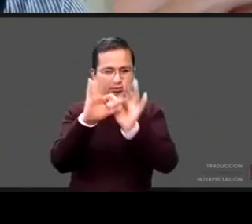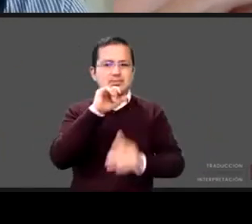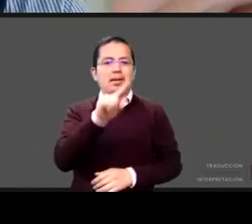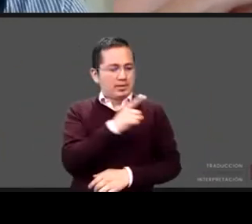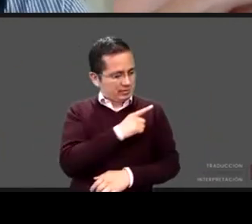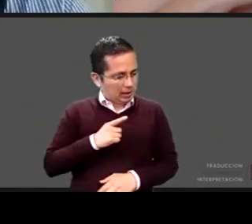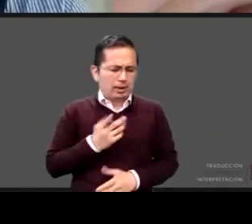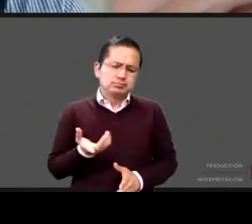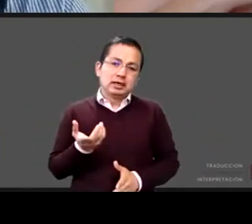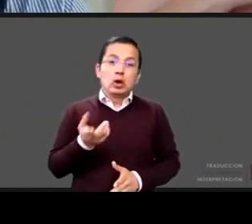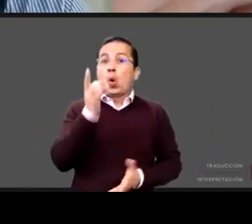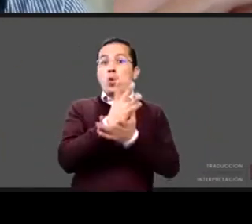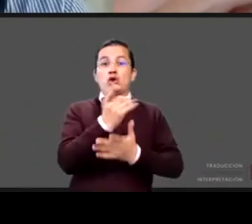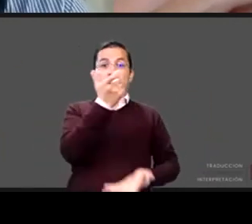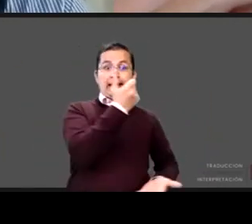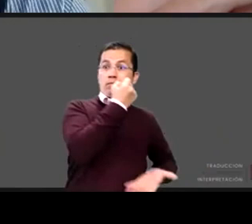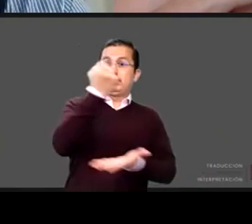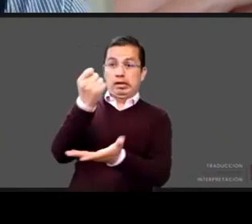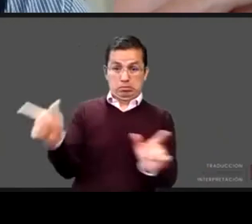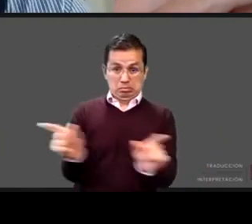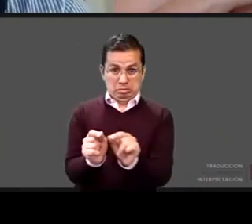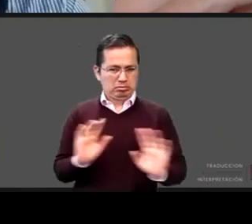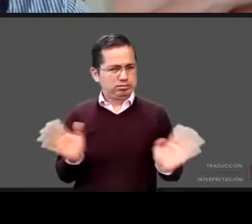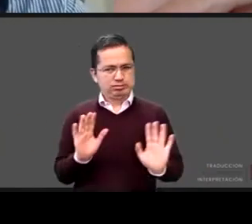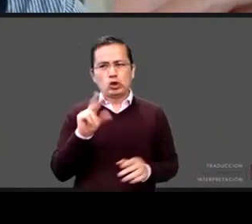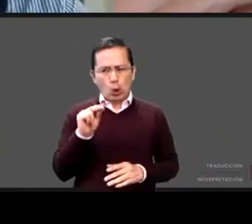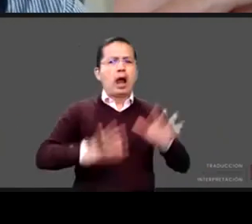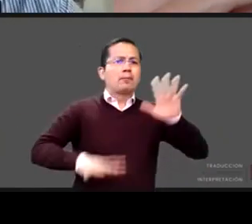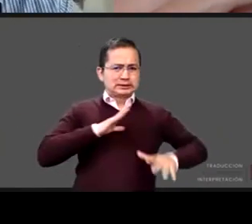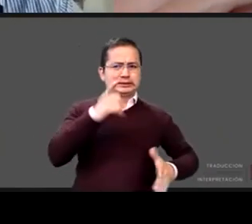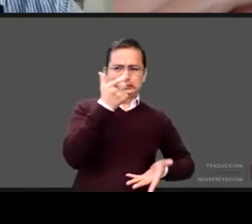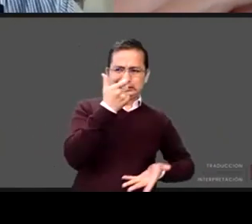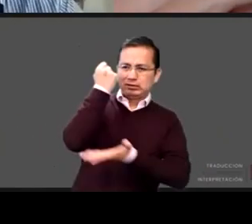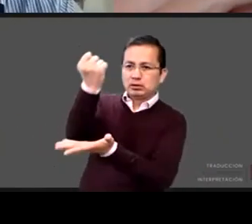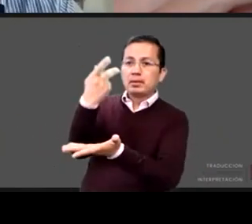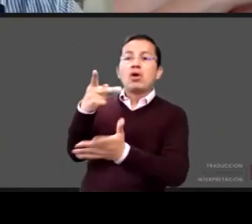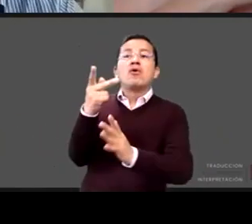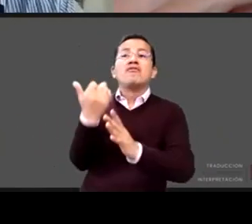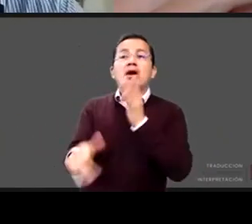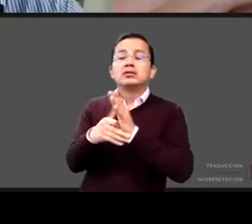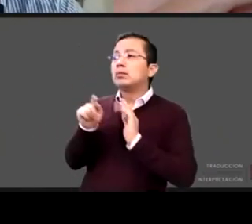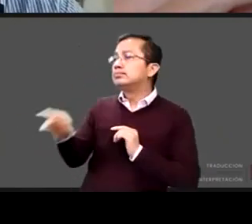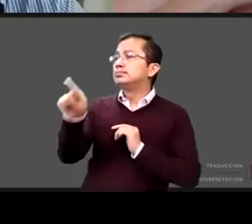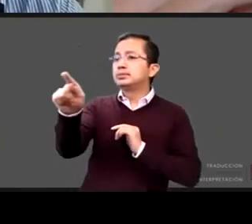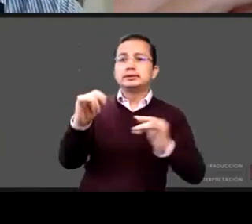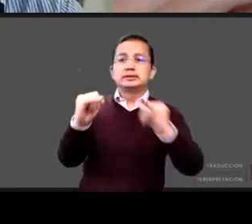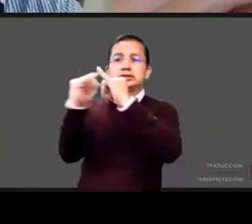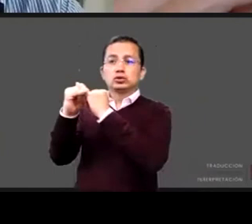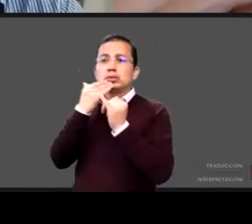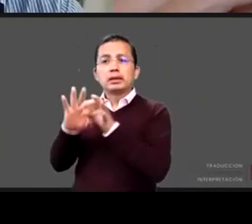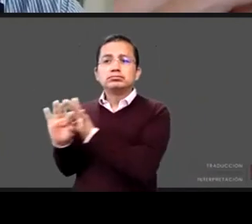recursos para trabajar, pero no los estamos sabiendo coordinar mejor. Pero también se requiere mucho el apoyo